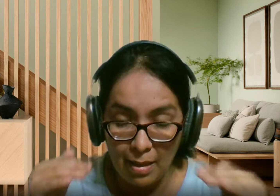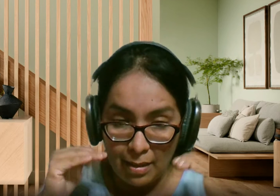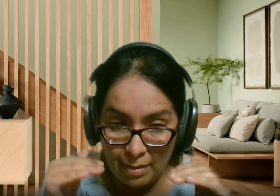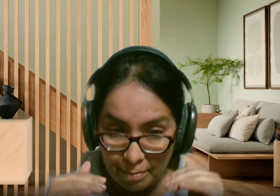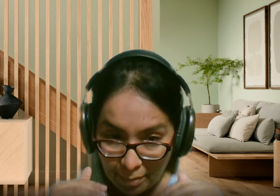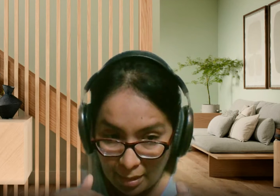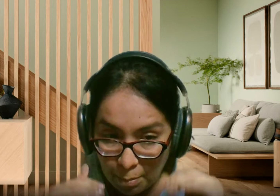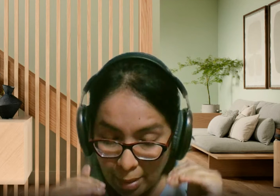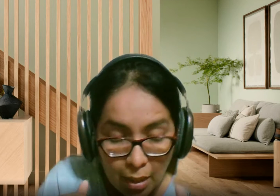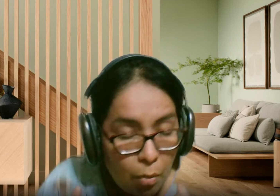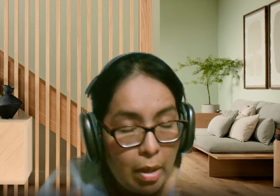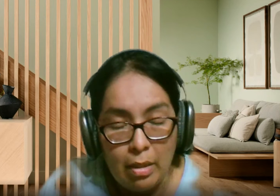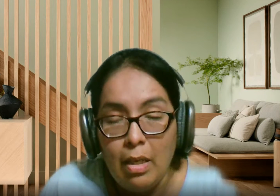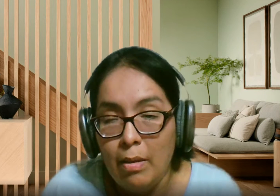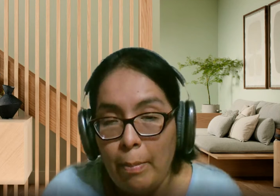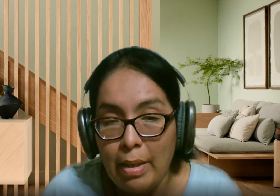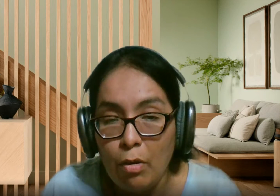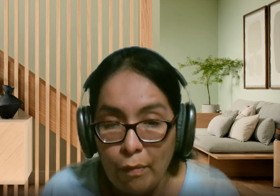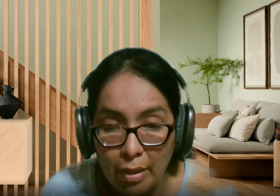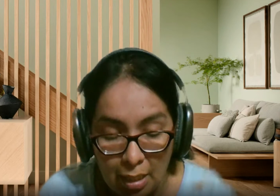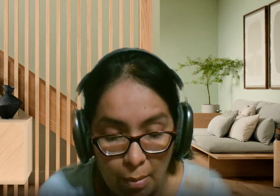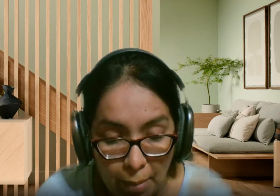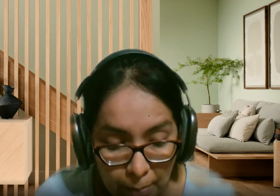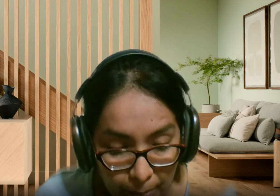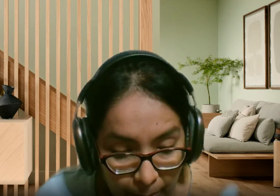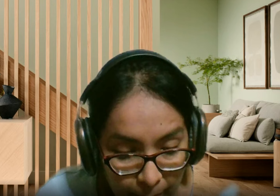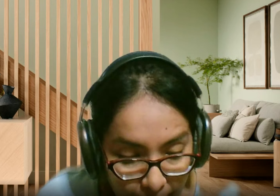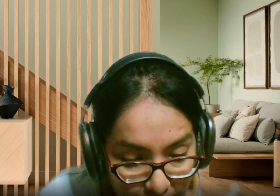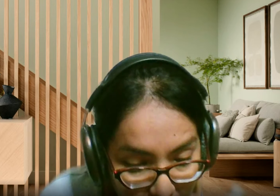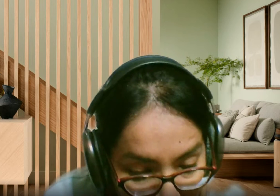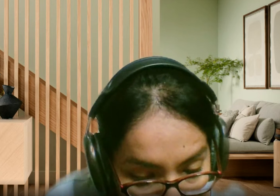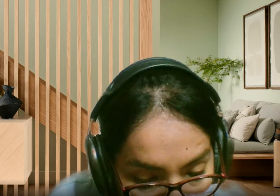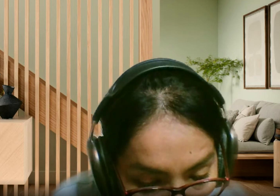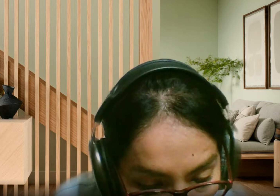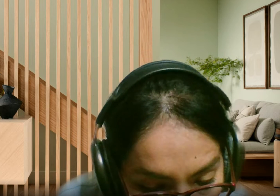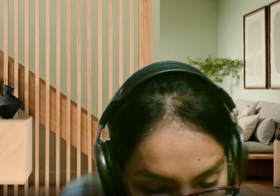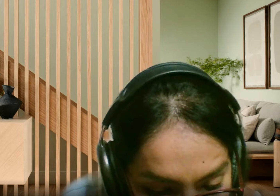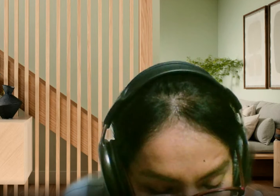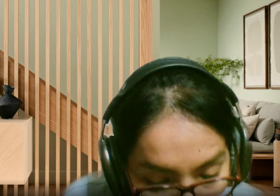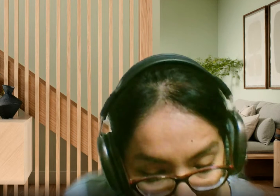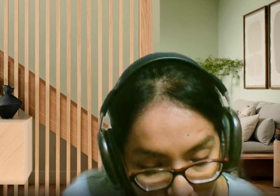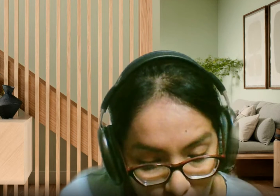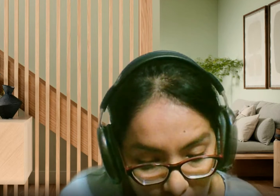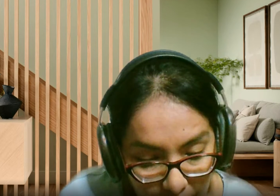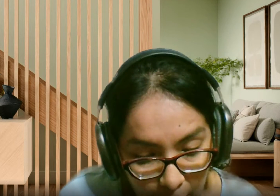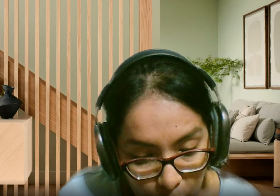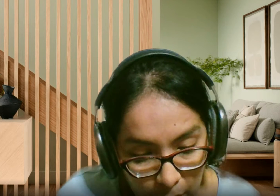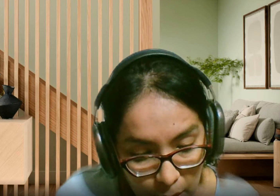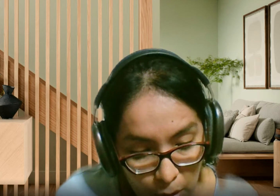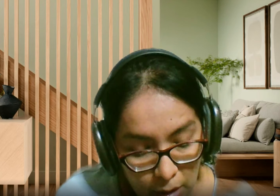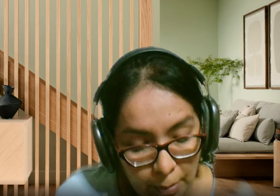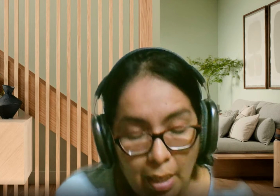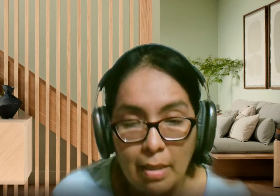está en baja guardia para no afectar al bebé. Dice acá, interesante. No sabía